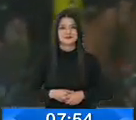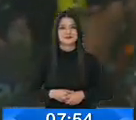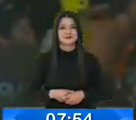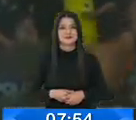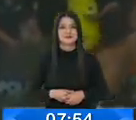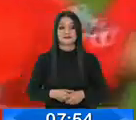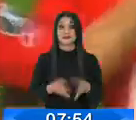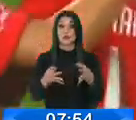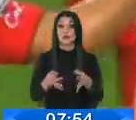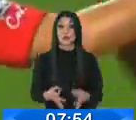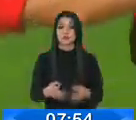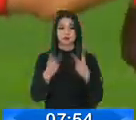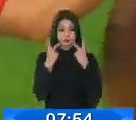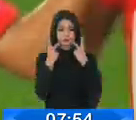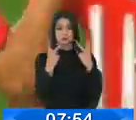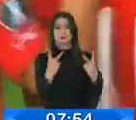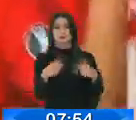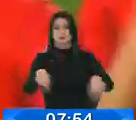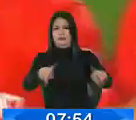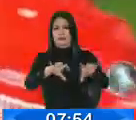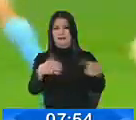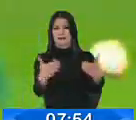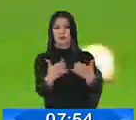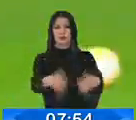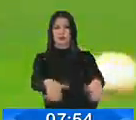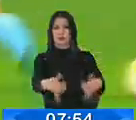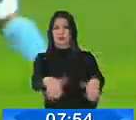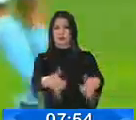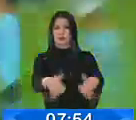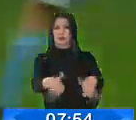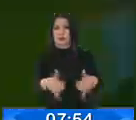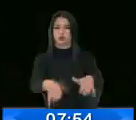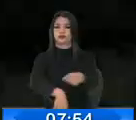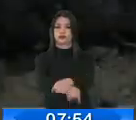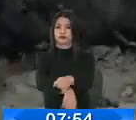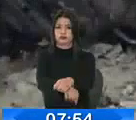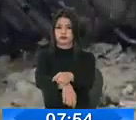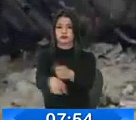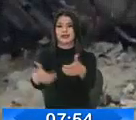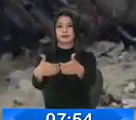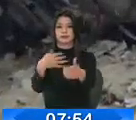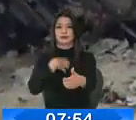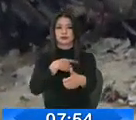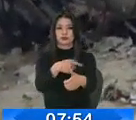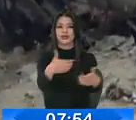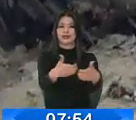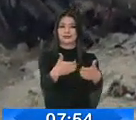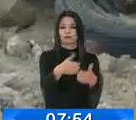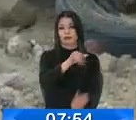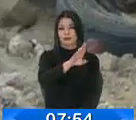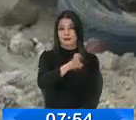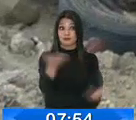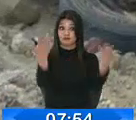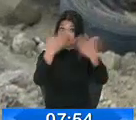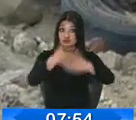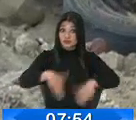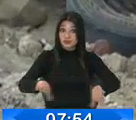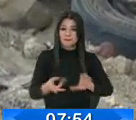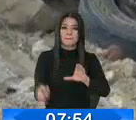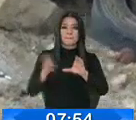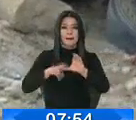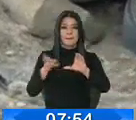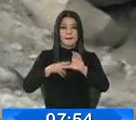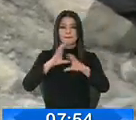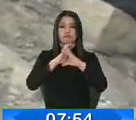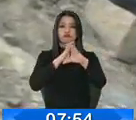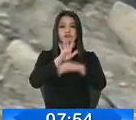Habían terminado de presenciar el encuentro con el Sporting Cristal del Perú. Y al retornar el bus que transportaba a los 52 hinchas